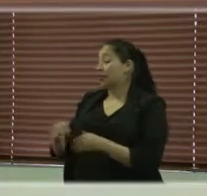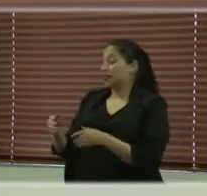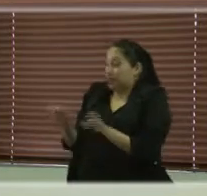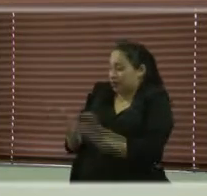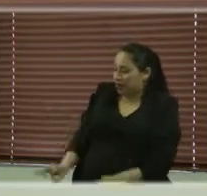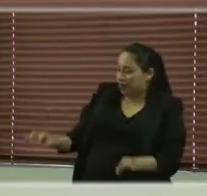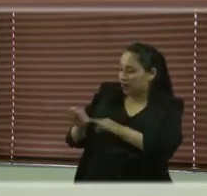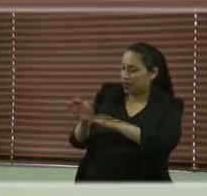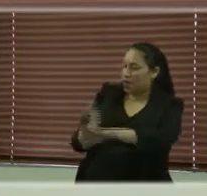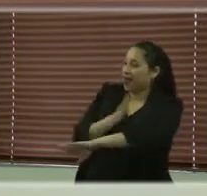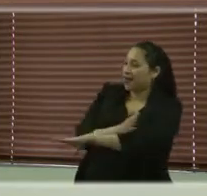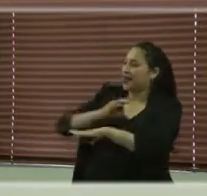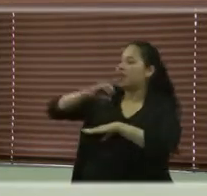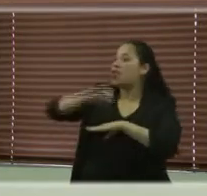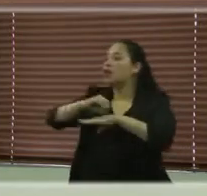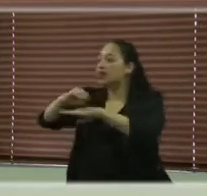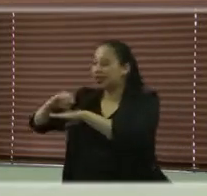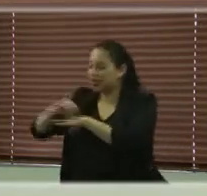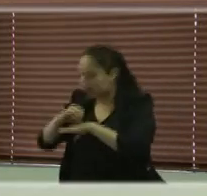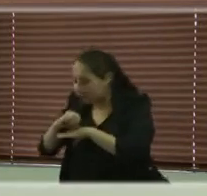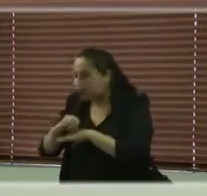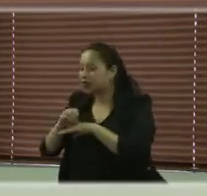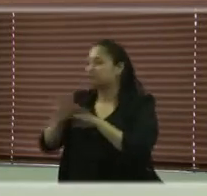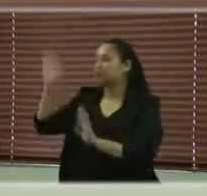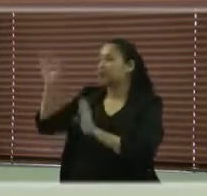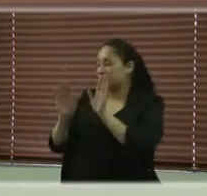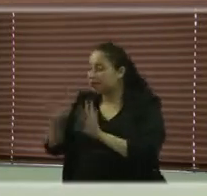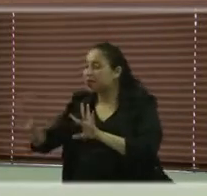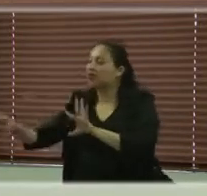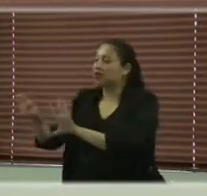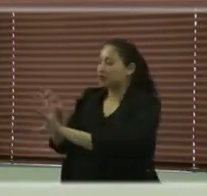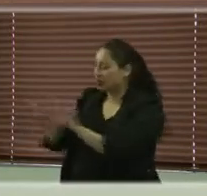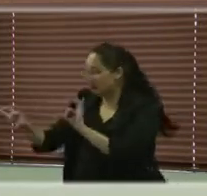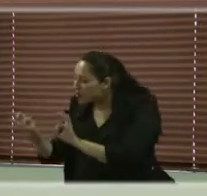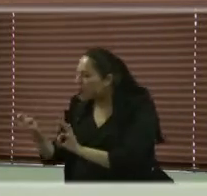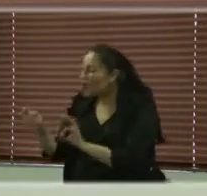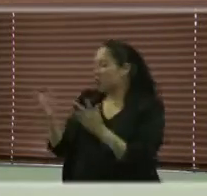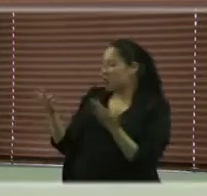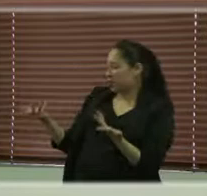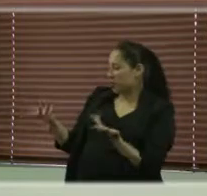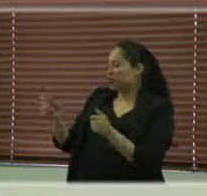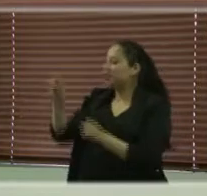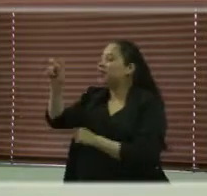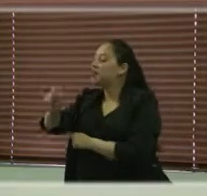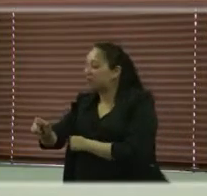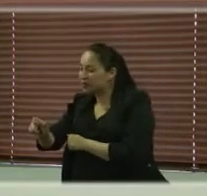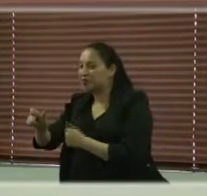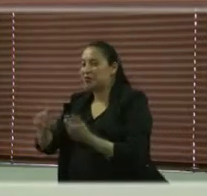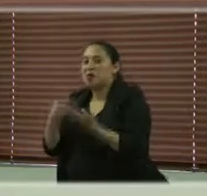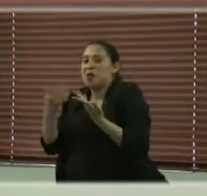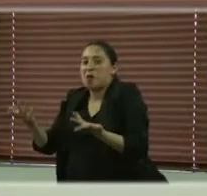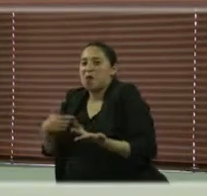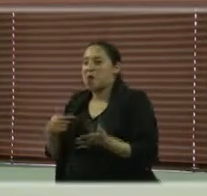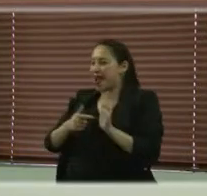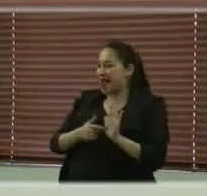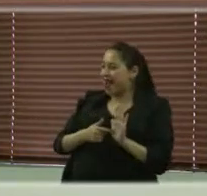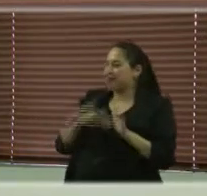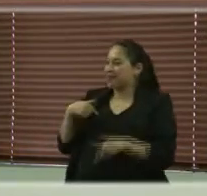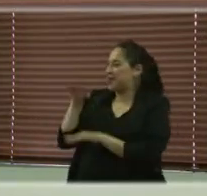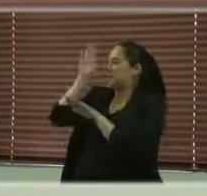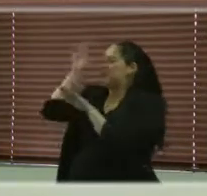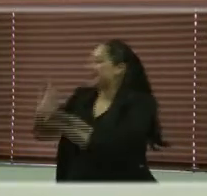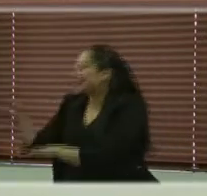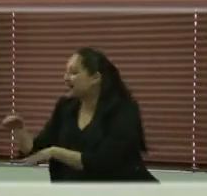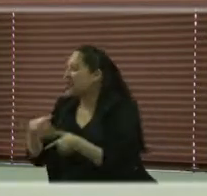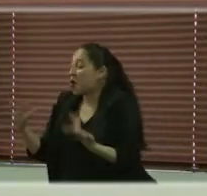como las organizaciones pueden participar en la selección o la presentación de de posibles candidatos o candidatas que llenen ciertos